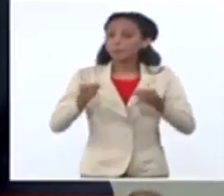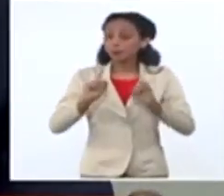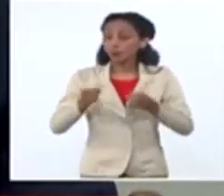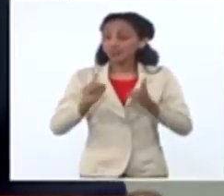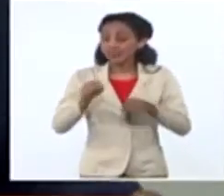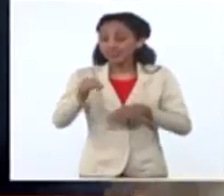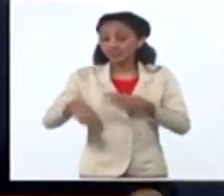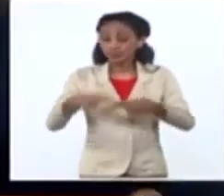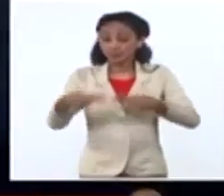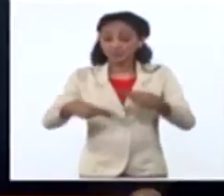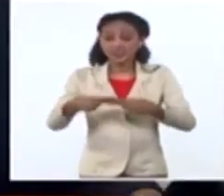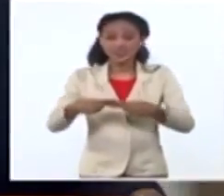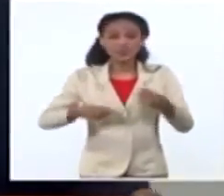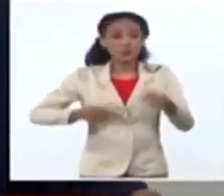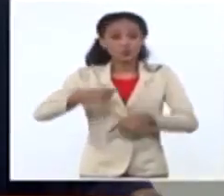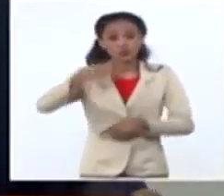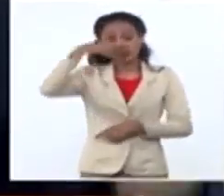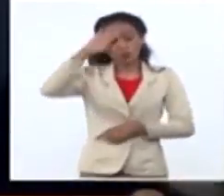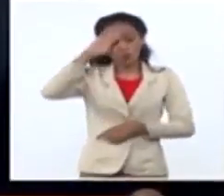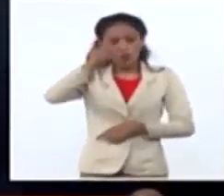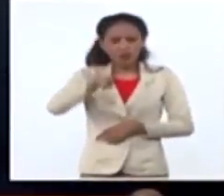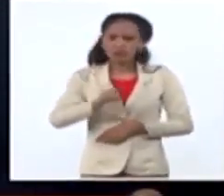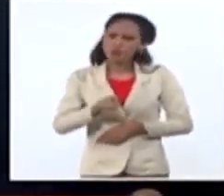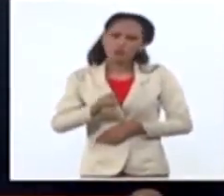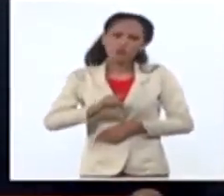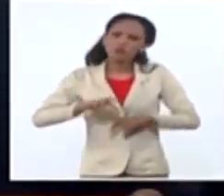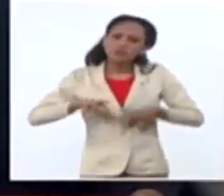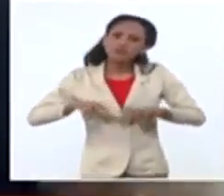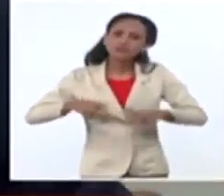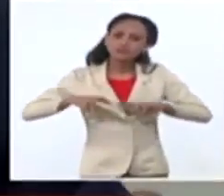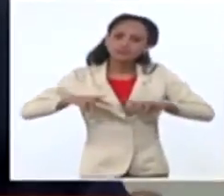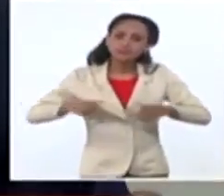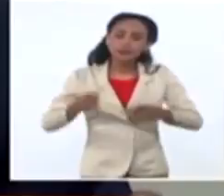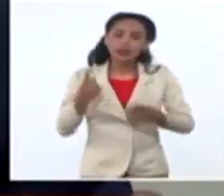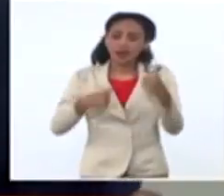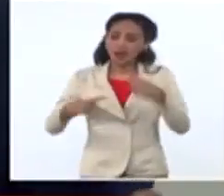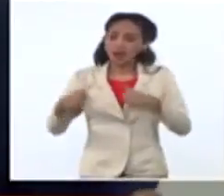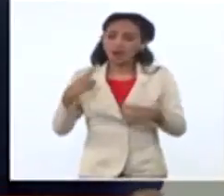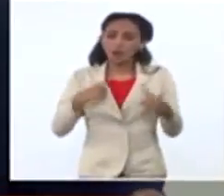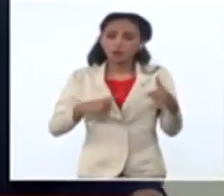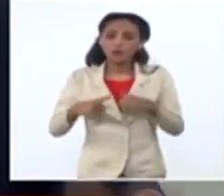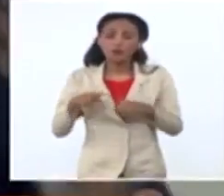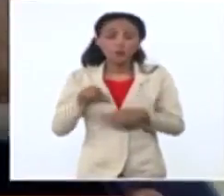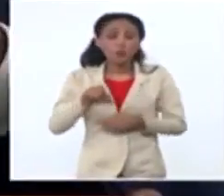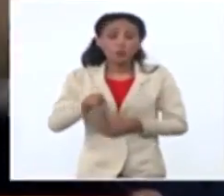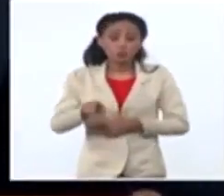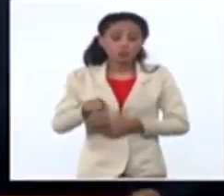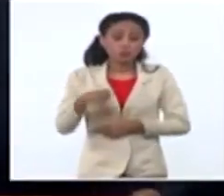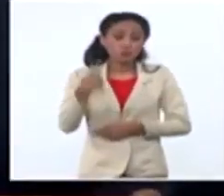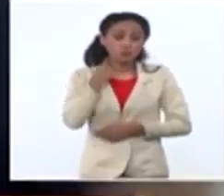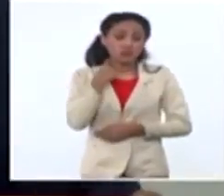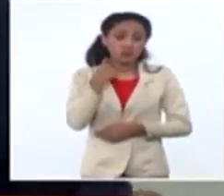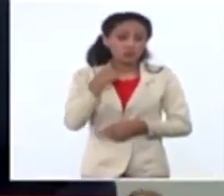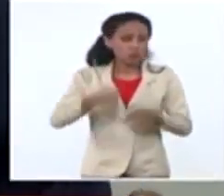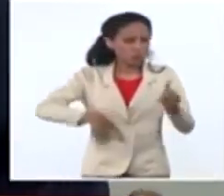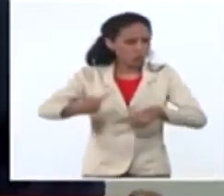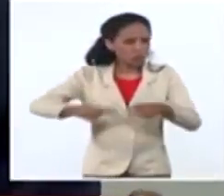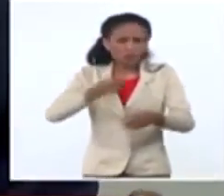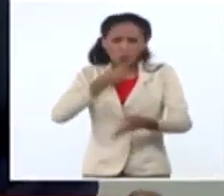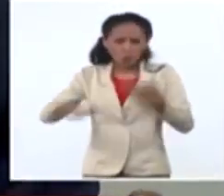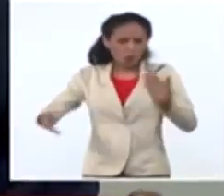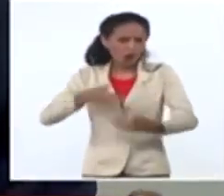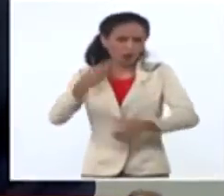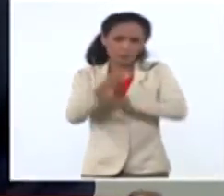prácticas se continúen aplicando, como hay algunos casos en la última década, contra cualquiera